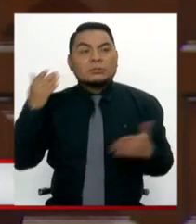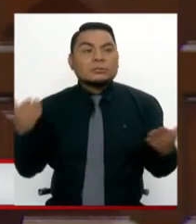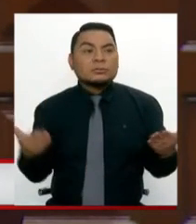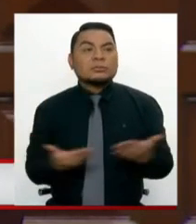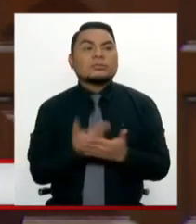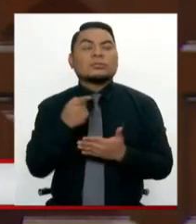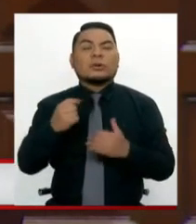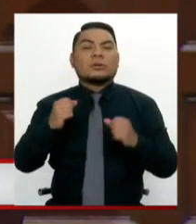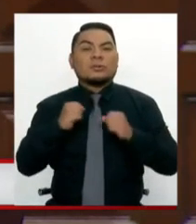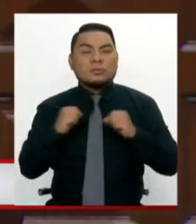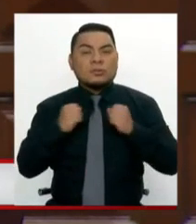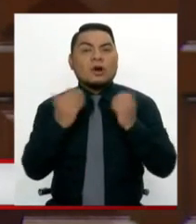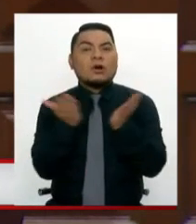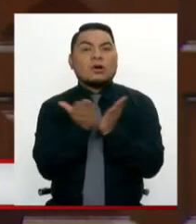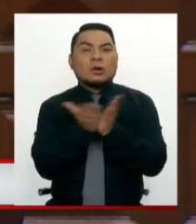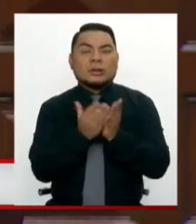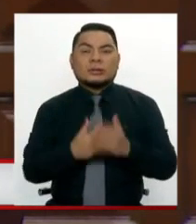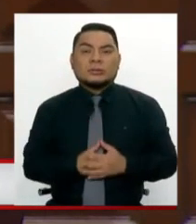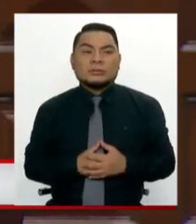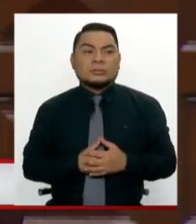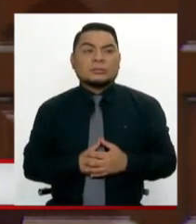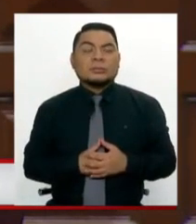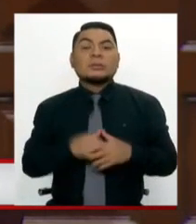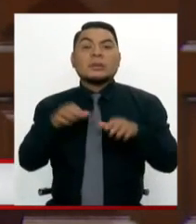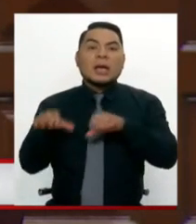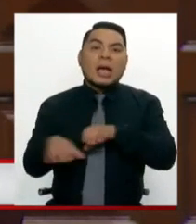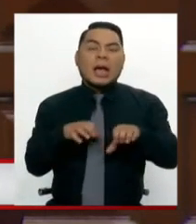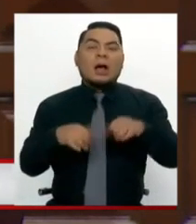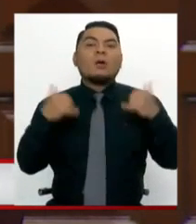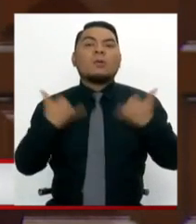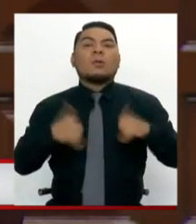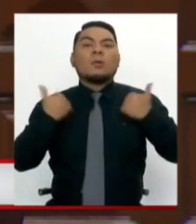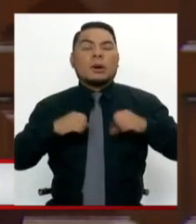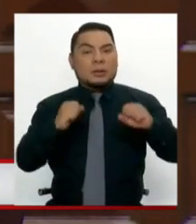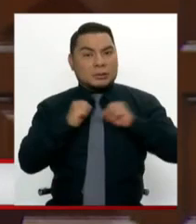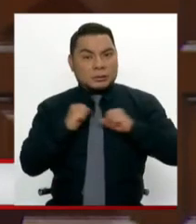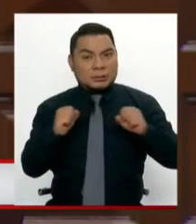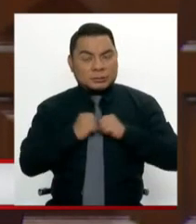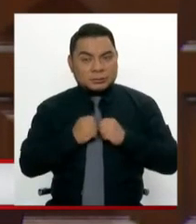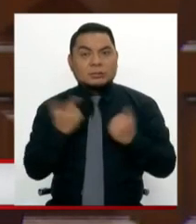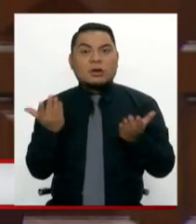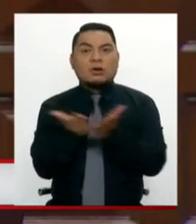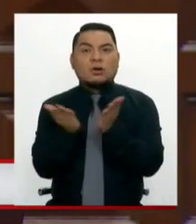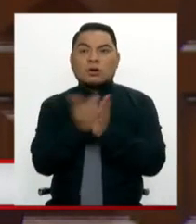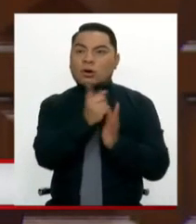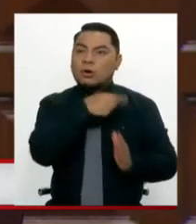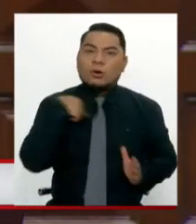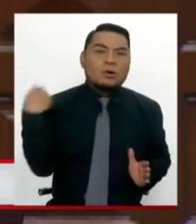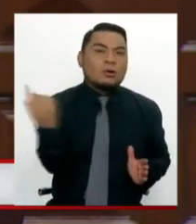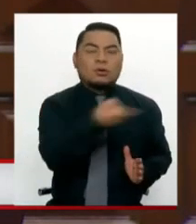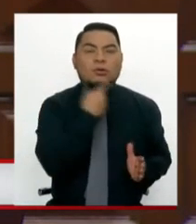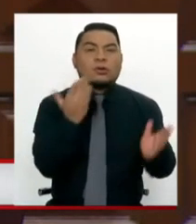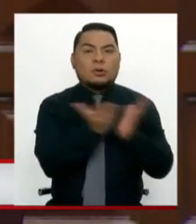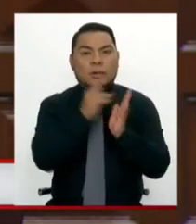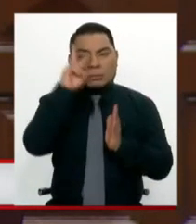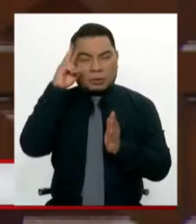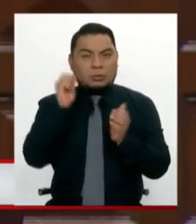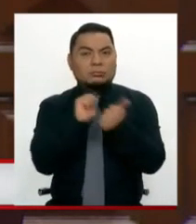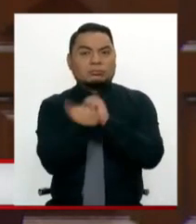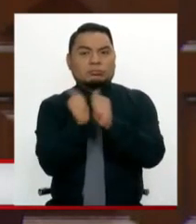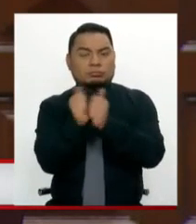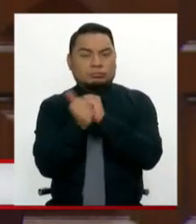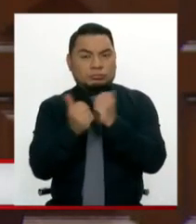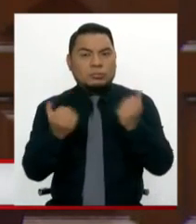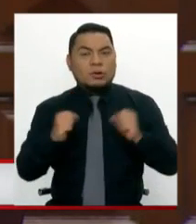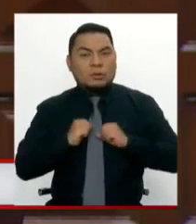innovación del deporte escolar. Realizaremos los Juegos Deportivos Interescolares en todas las escuelas y colegios del Perú,